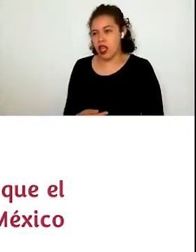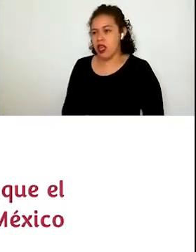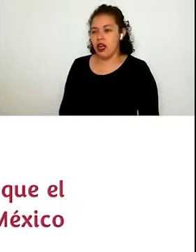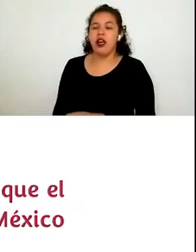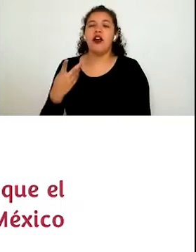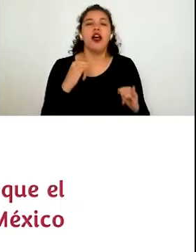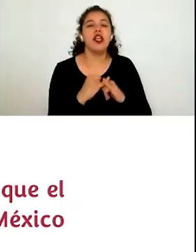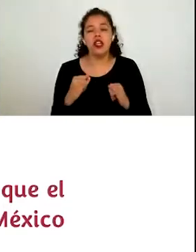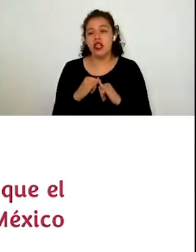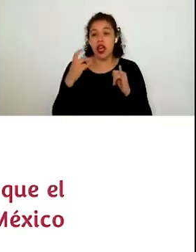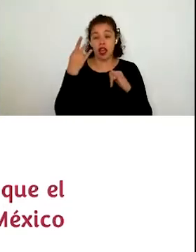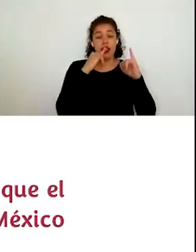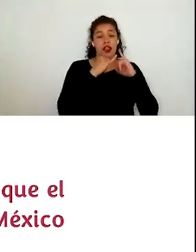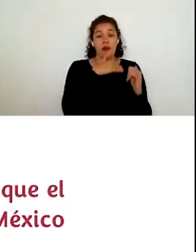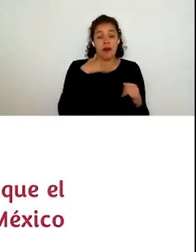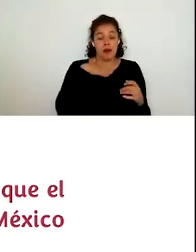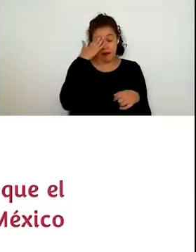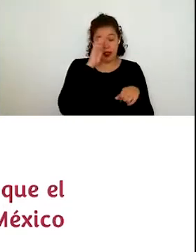institución